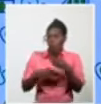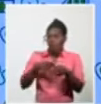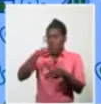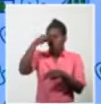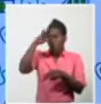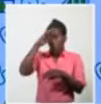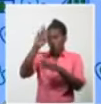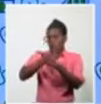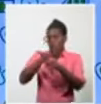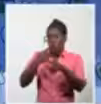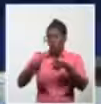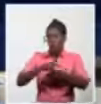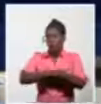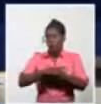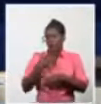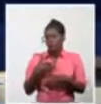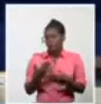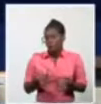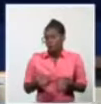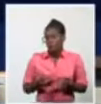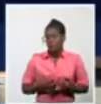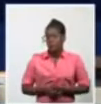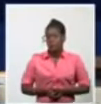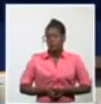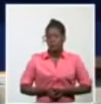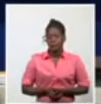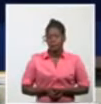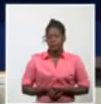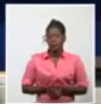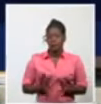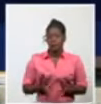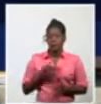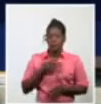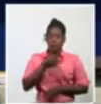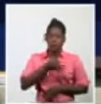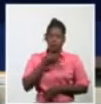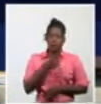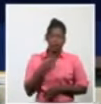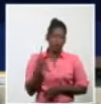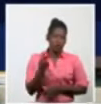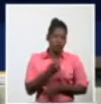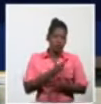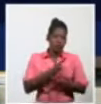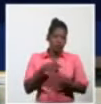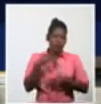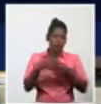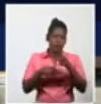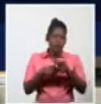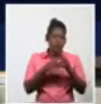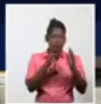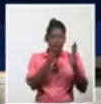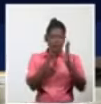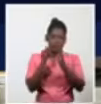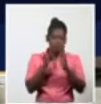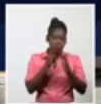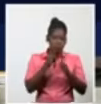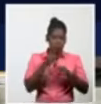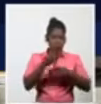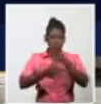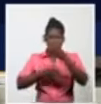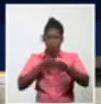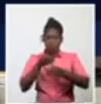vacuna? Bueno, mira, se han hecho varios reportajes, hay uno muy bueno que incluso